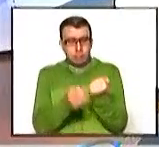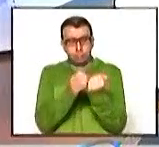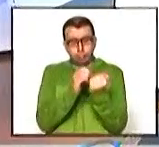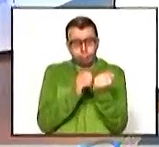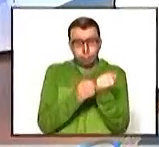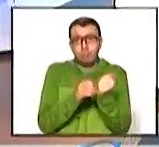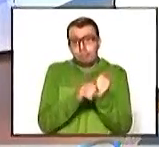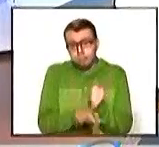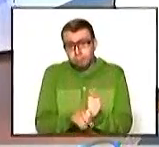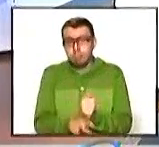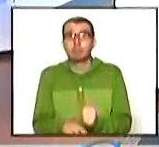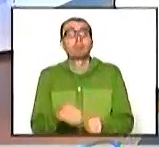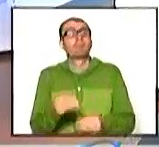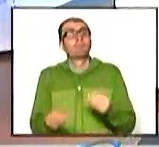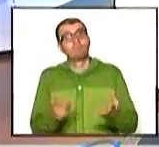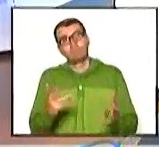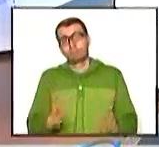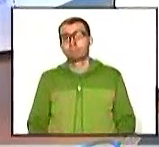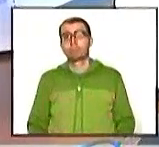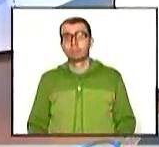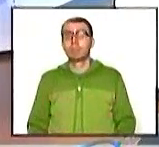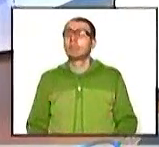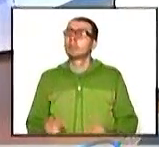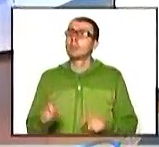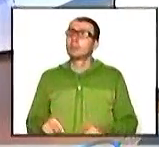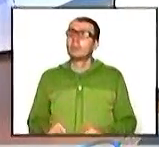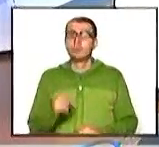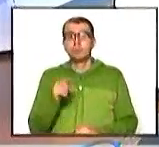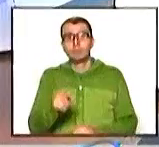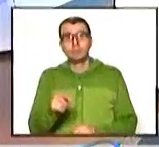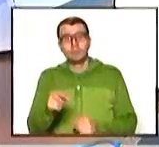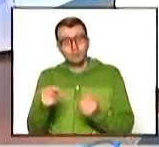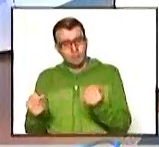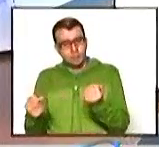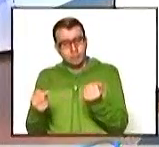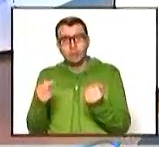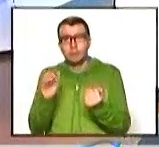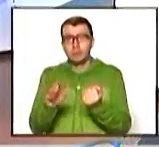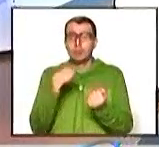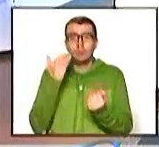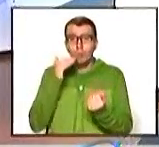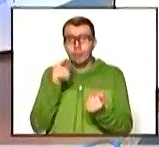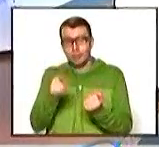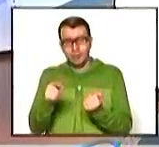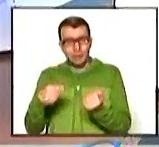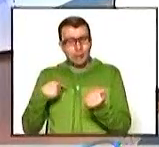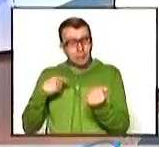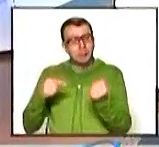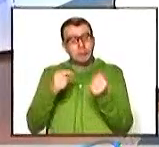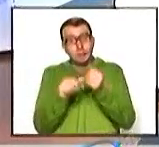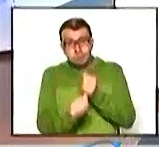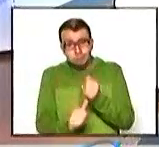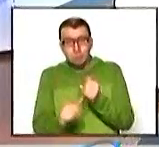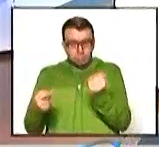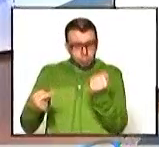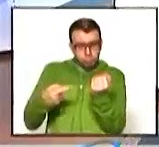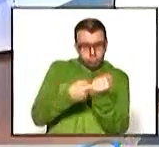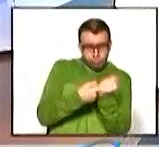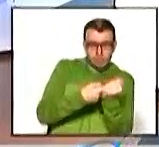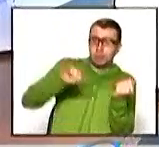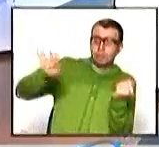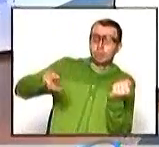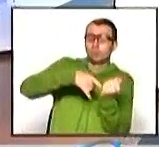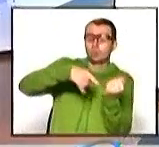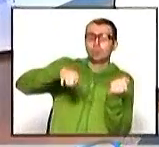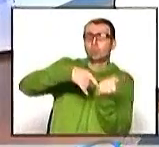Y en el tema de los enemas, mi esposa se hace el enema y le quedan dolores en los pies y malestar. Y también quiero preguntarle